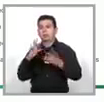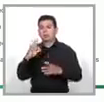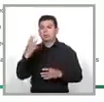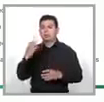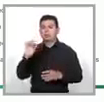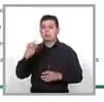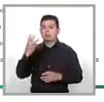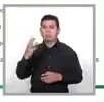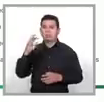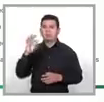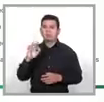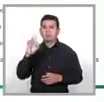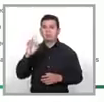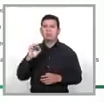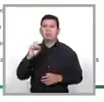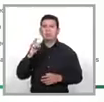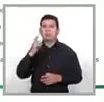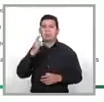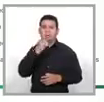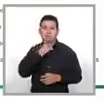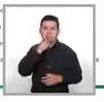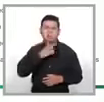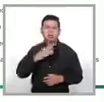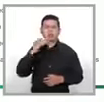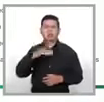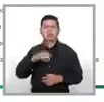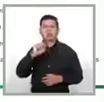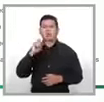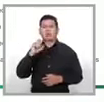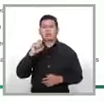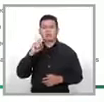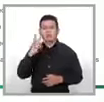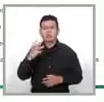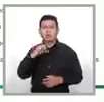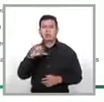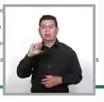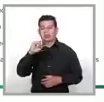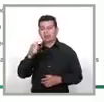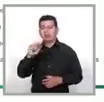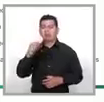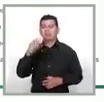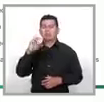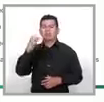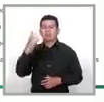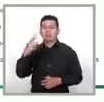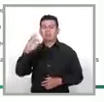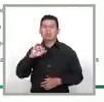43.5% relacionadas a diabetes mellitus, 36.3% a la hipertensión arterial,